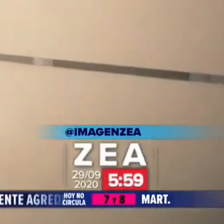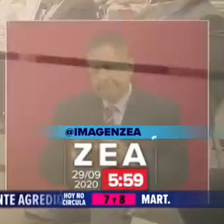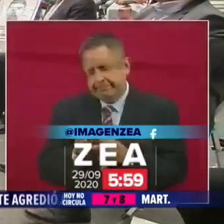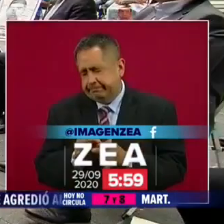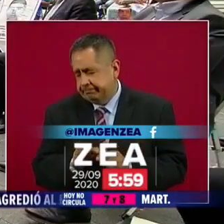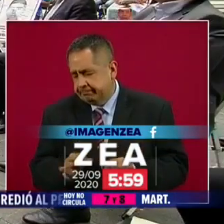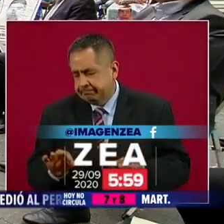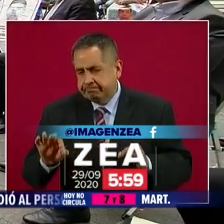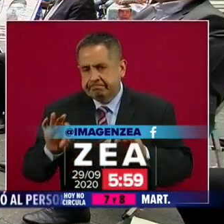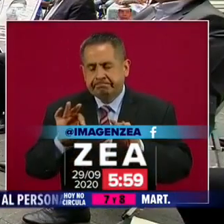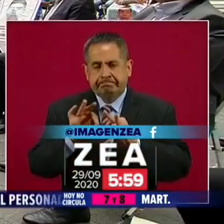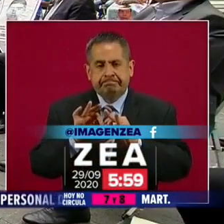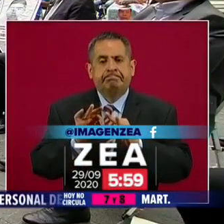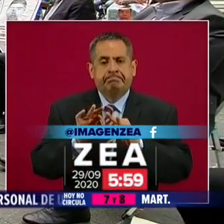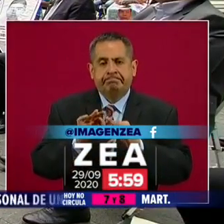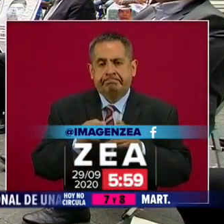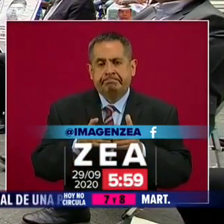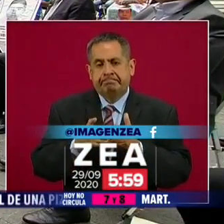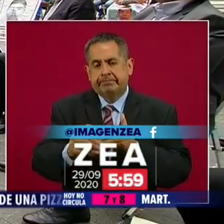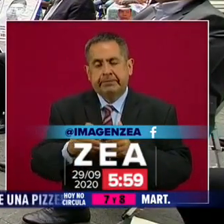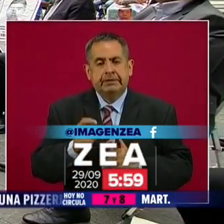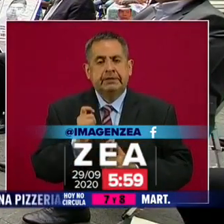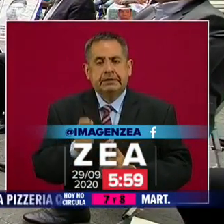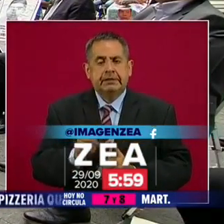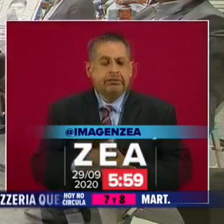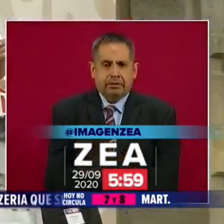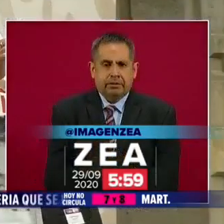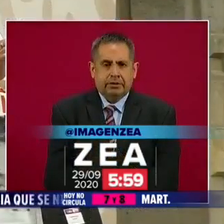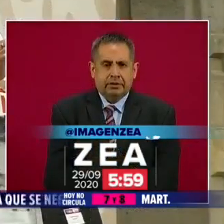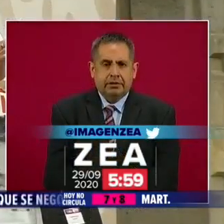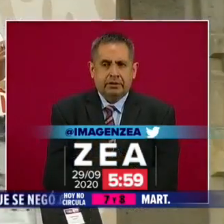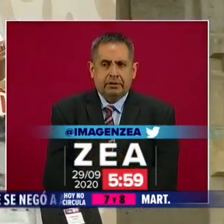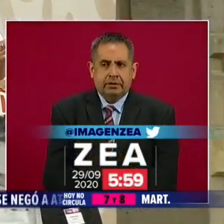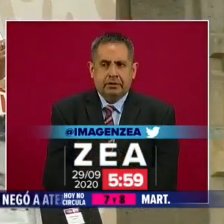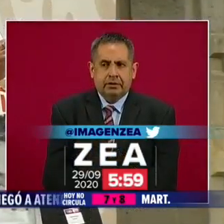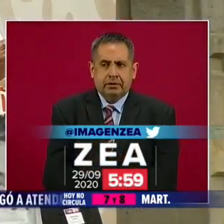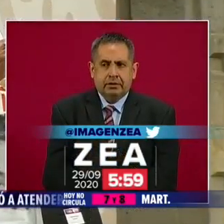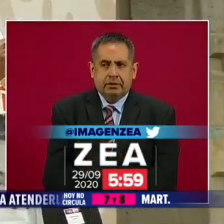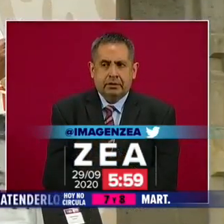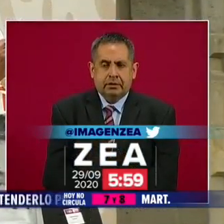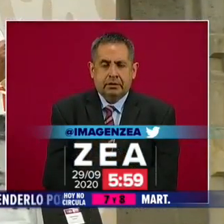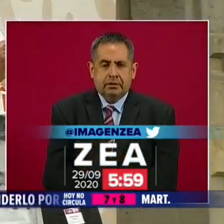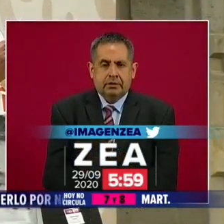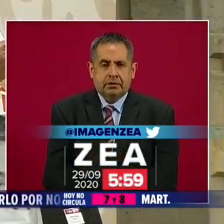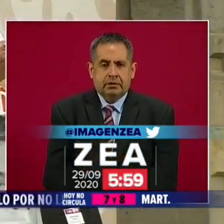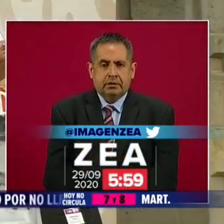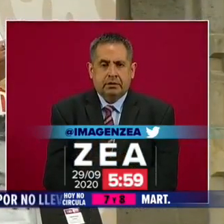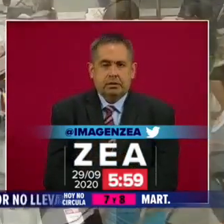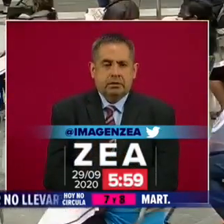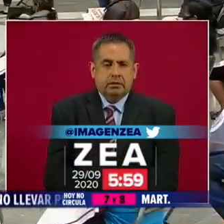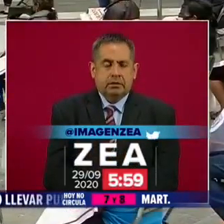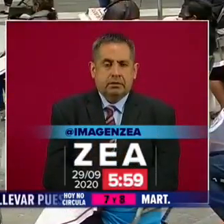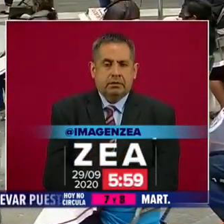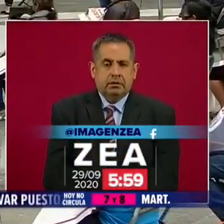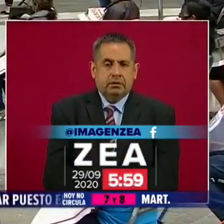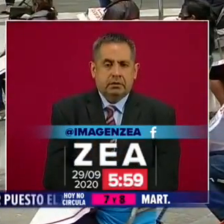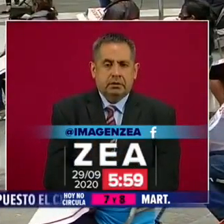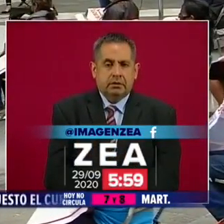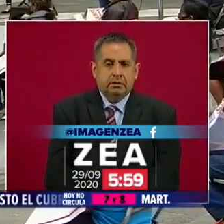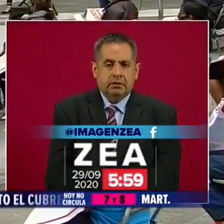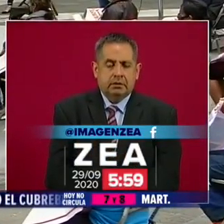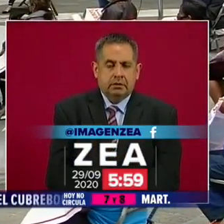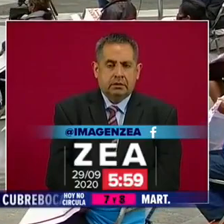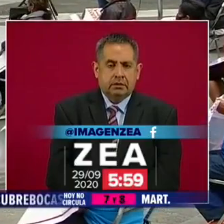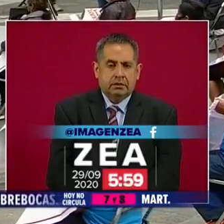aperturados en los demás sexenios pasados, así como la desaparición de los 43 jóvenes normalistas de la normal rural de Ayotzinapa